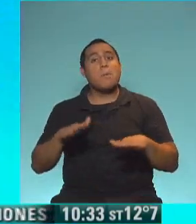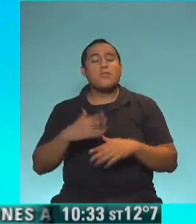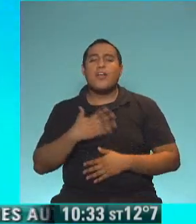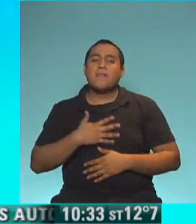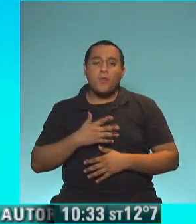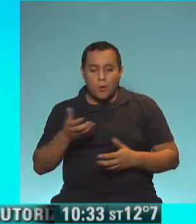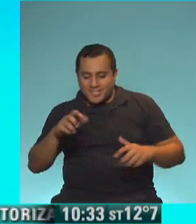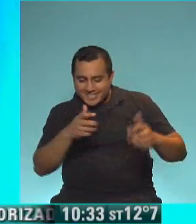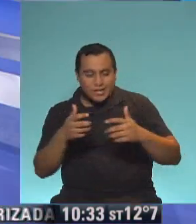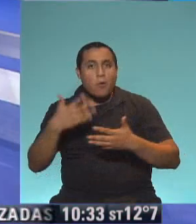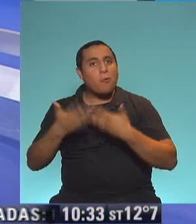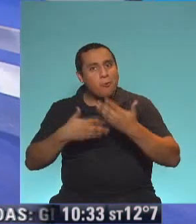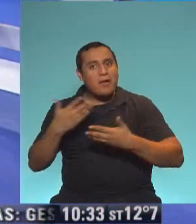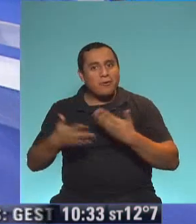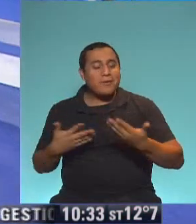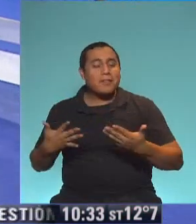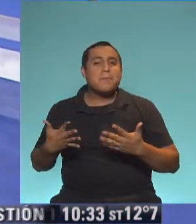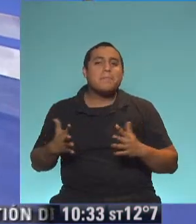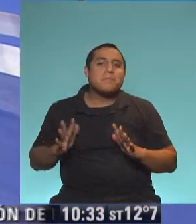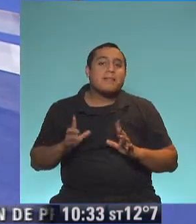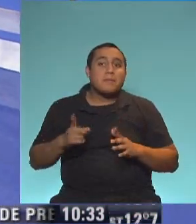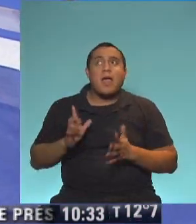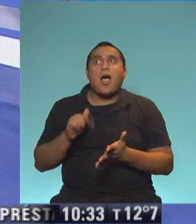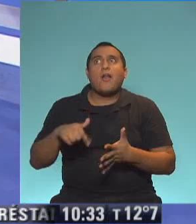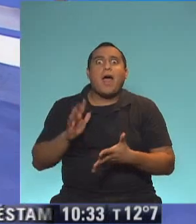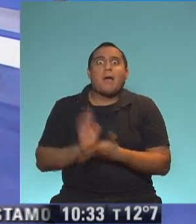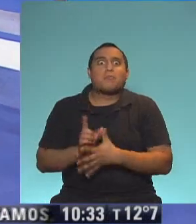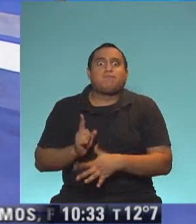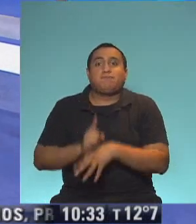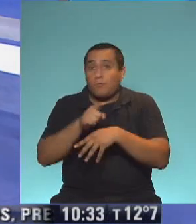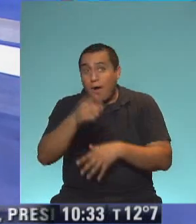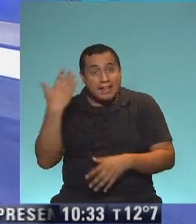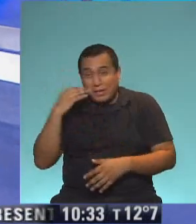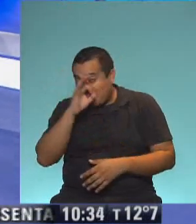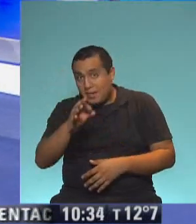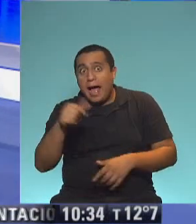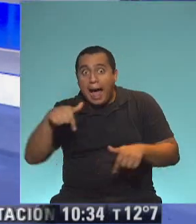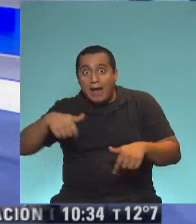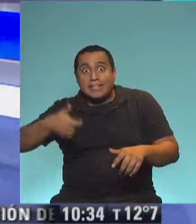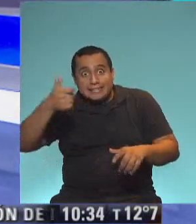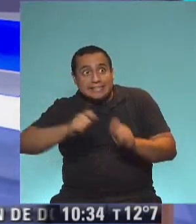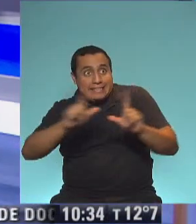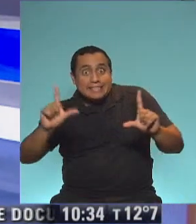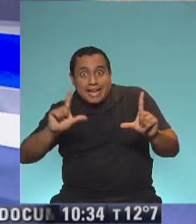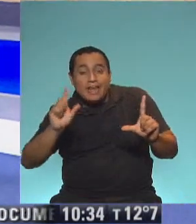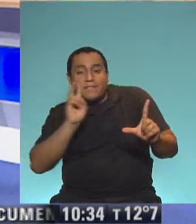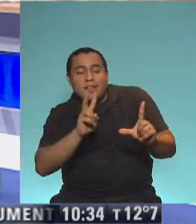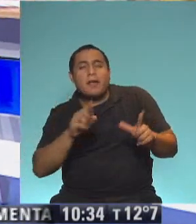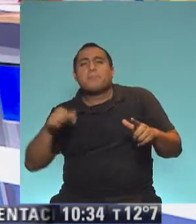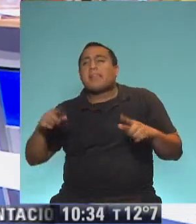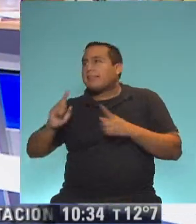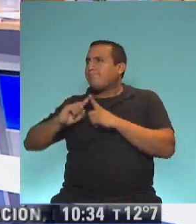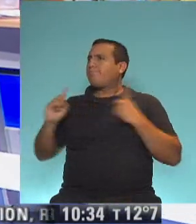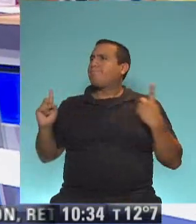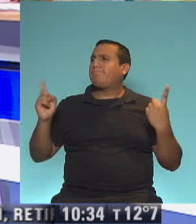Jugando con juguetes. ¿Y qué les parece si llega el momento nave? Si nunca lo vieron en sus casas, prenden recién la tele. Vamos a inventar que todo este estudio de la